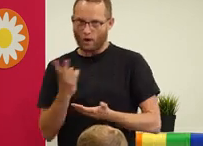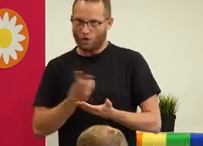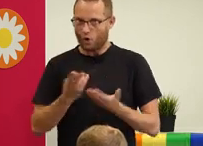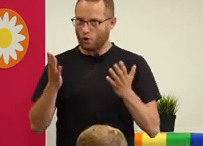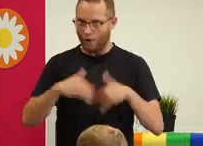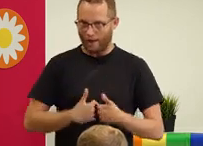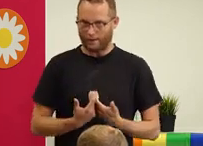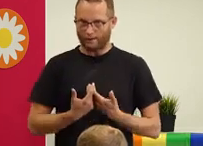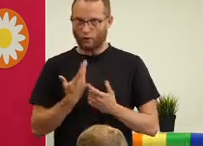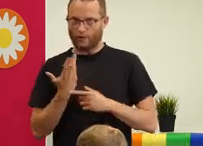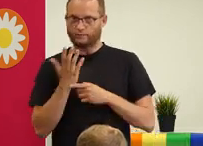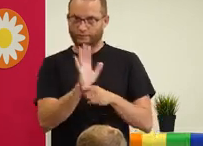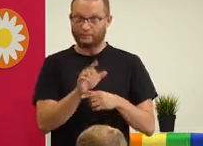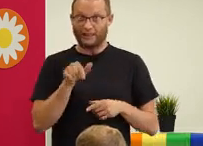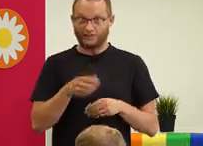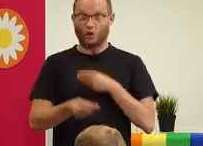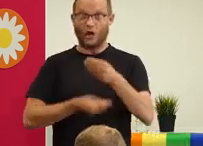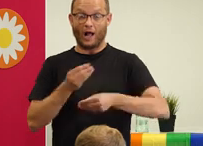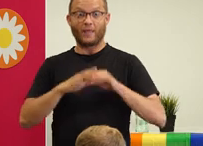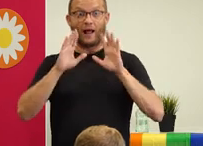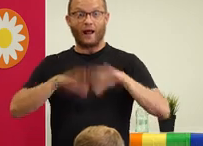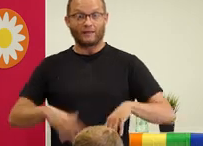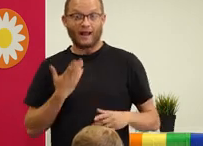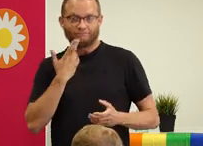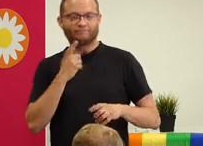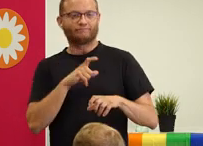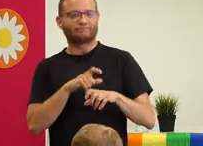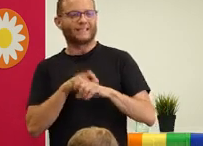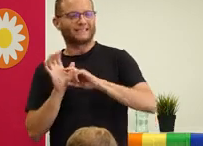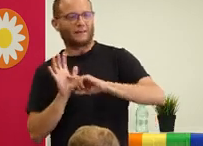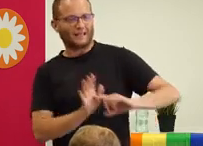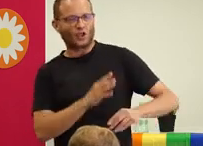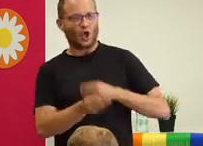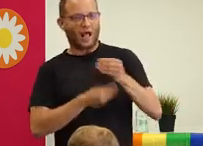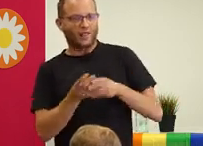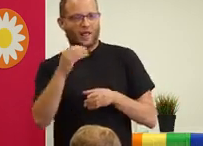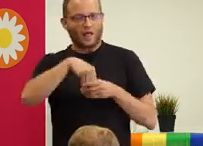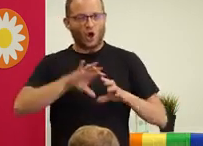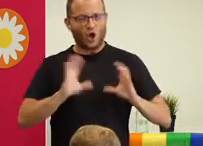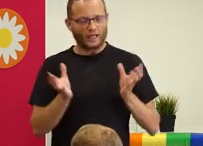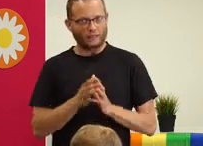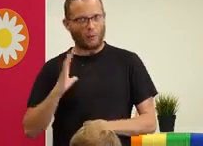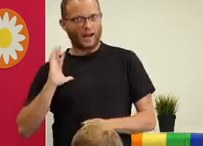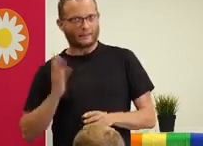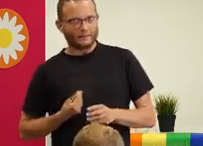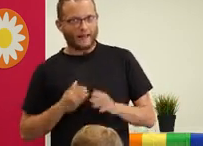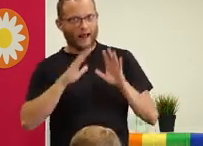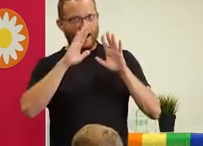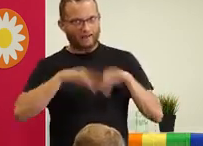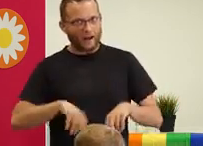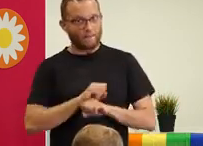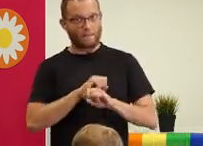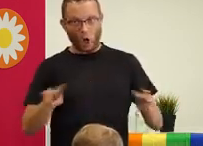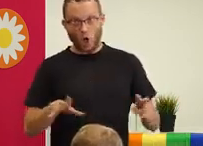o en informadores. Esto está haciendo que la estigmatización dentro del colectivo en Palestina sea